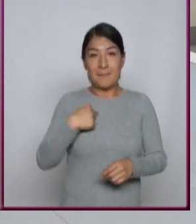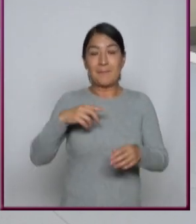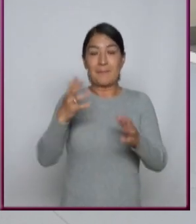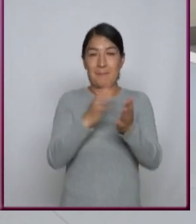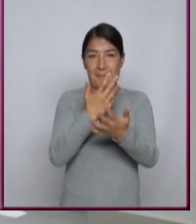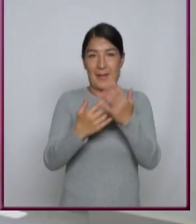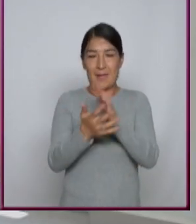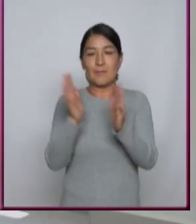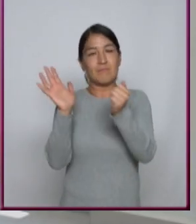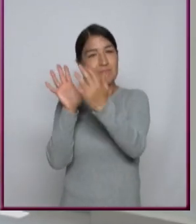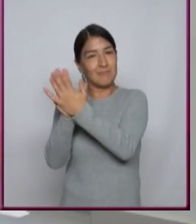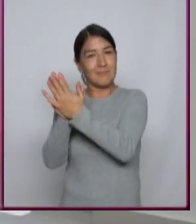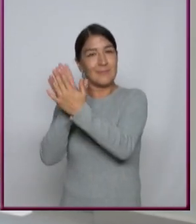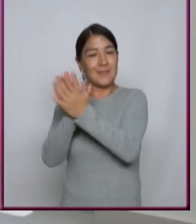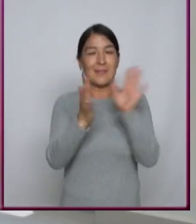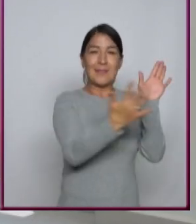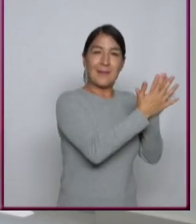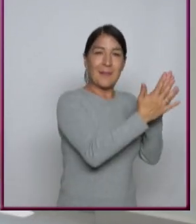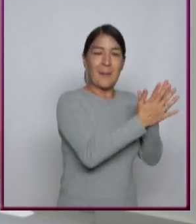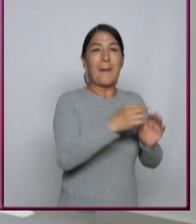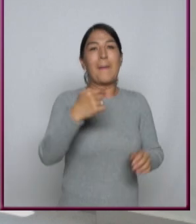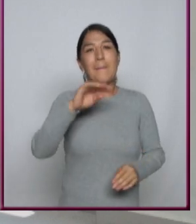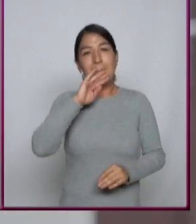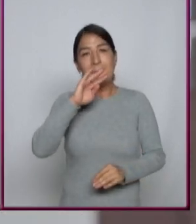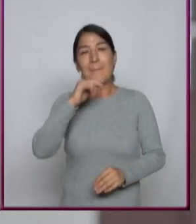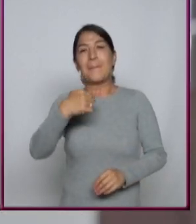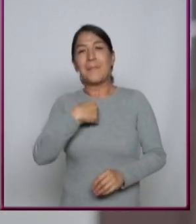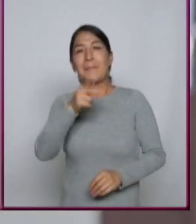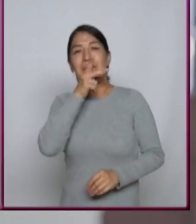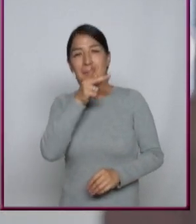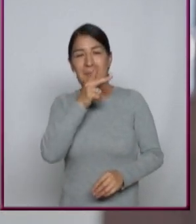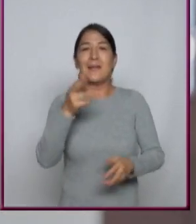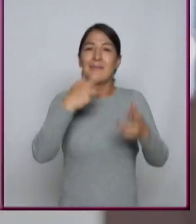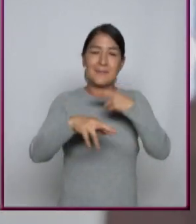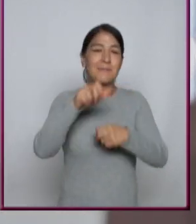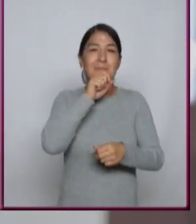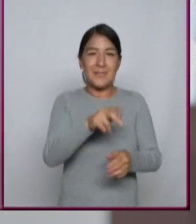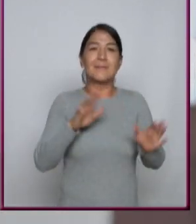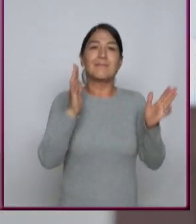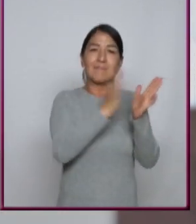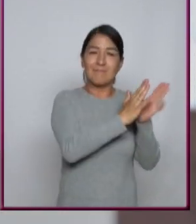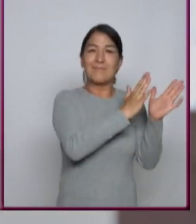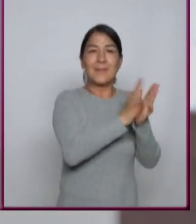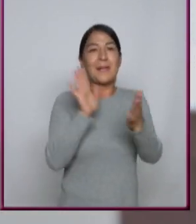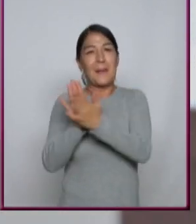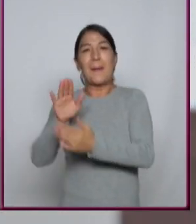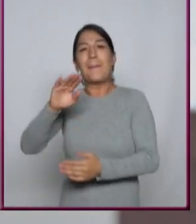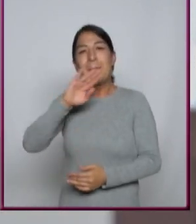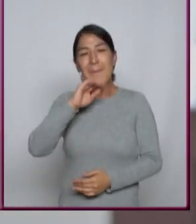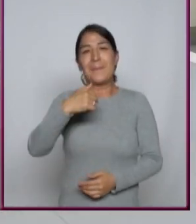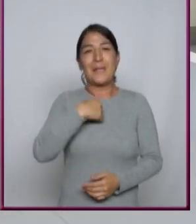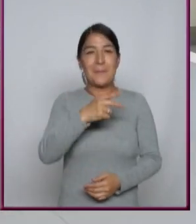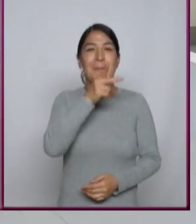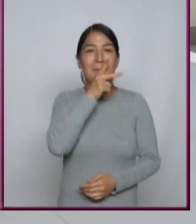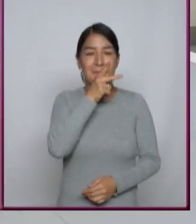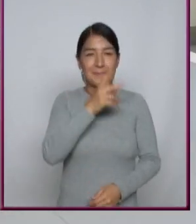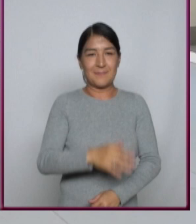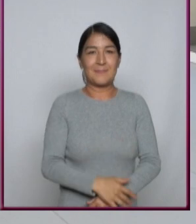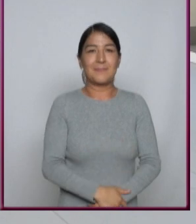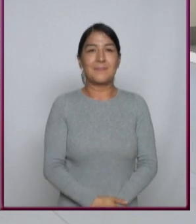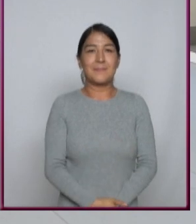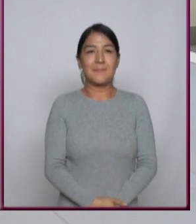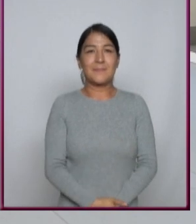mi papá. Mamá, mi papá. Mamá, mi papá. Mamá, mi